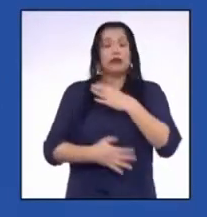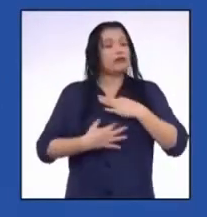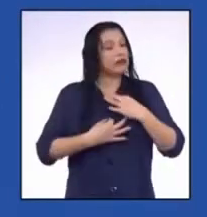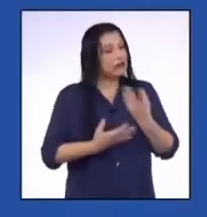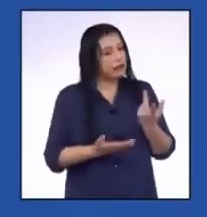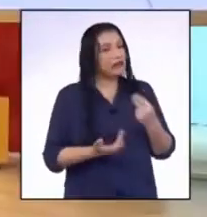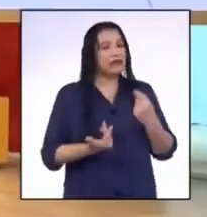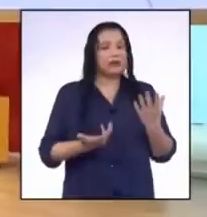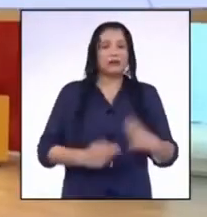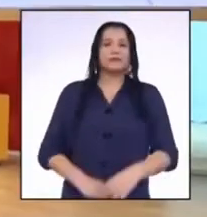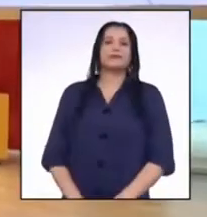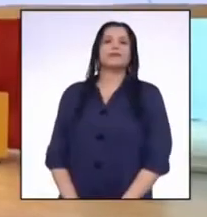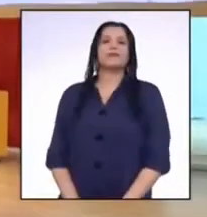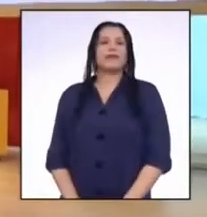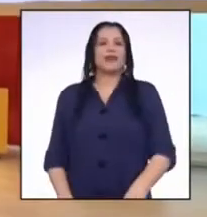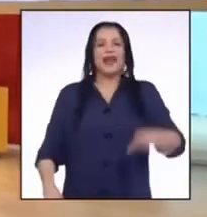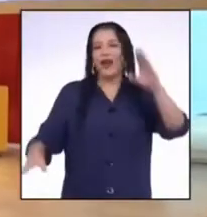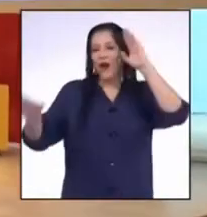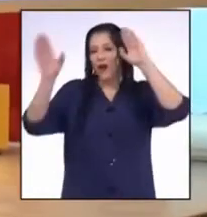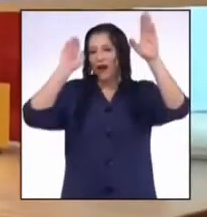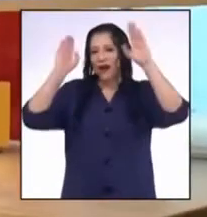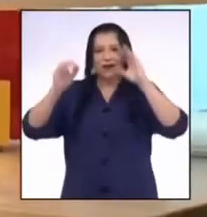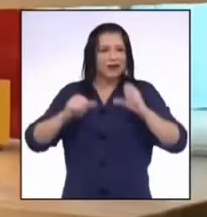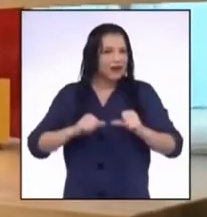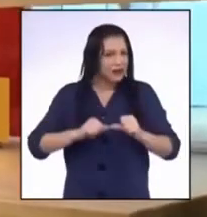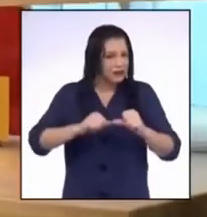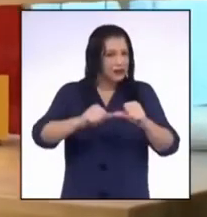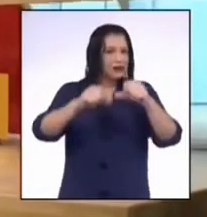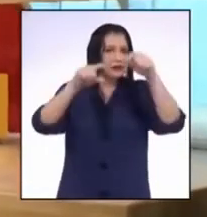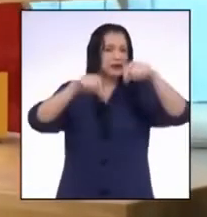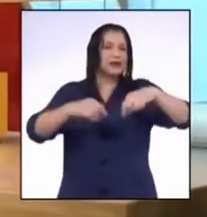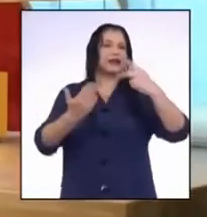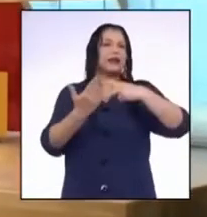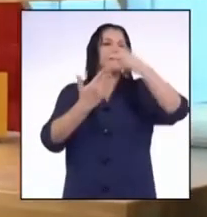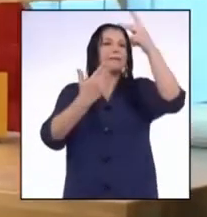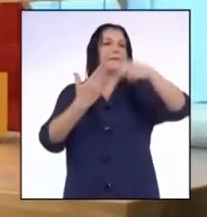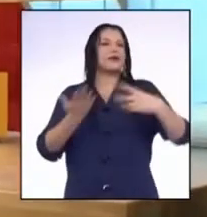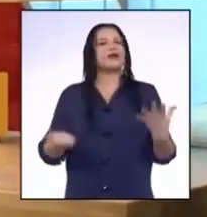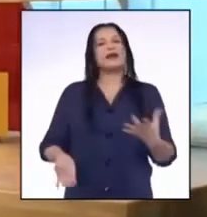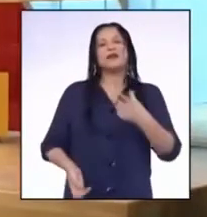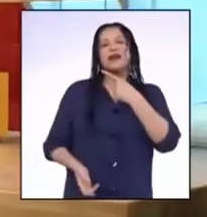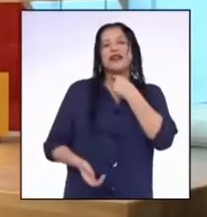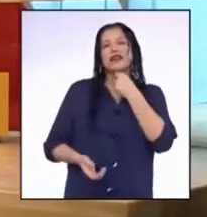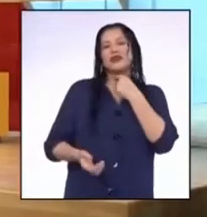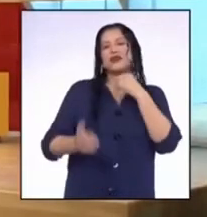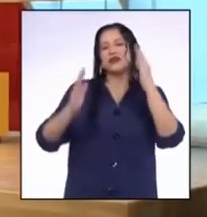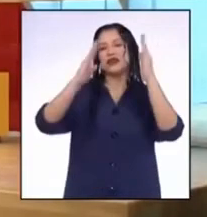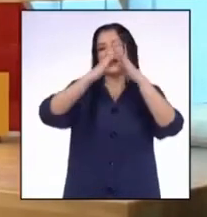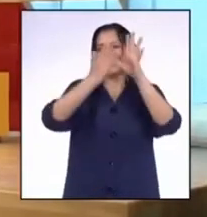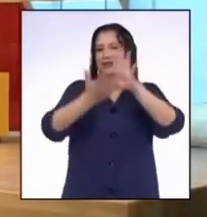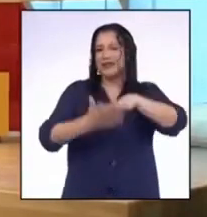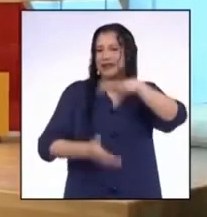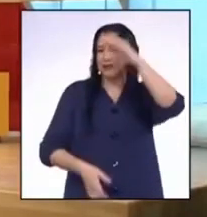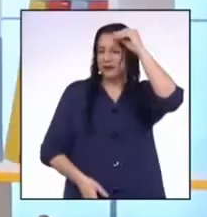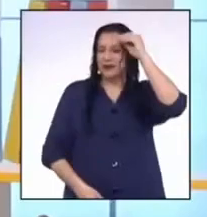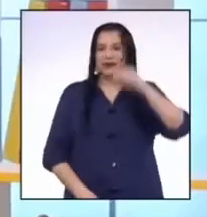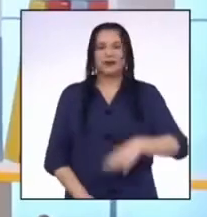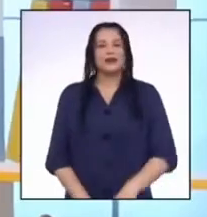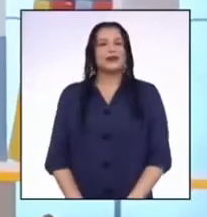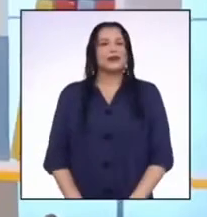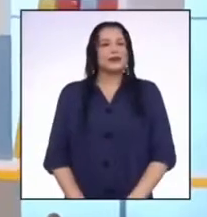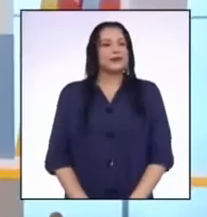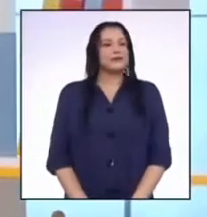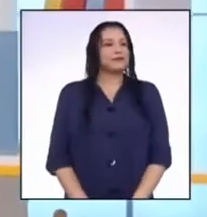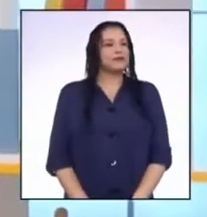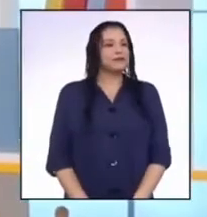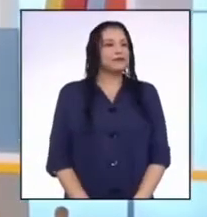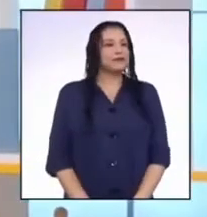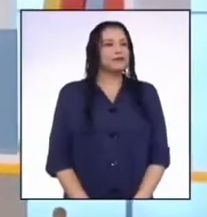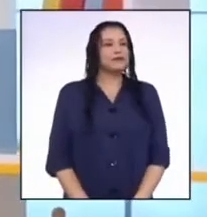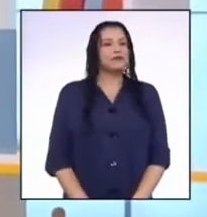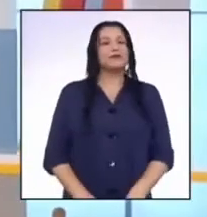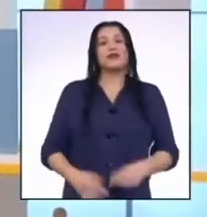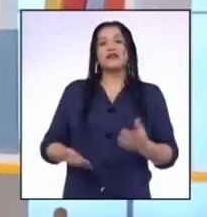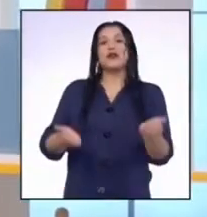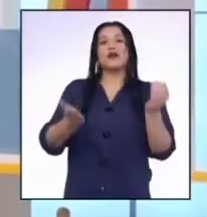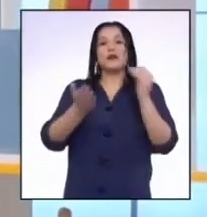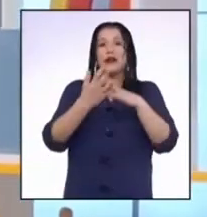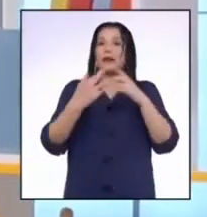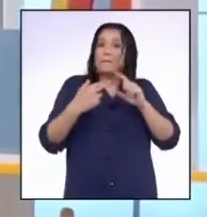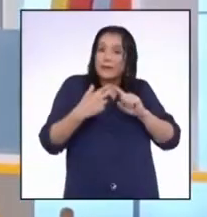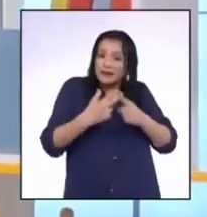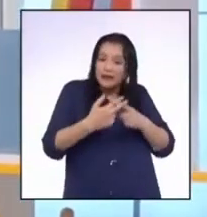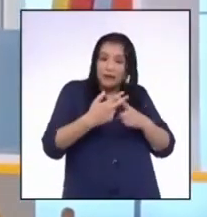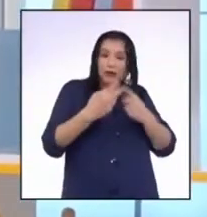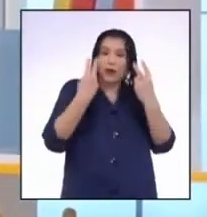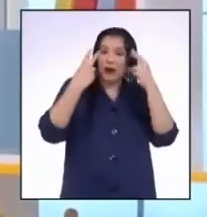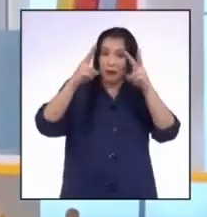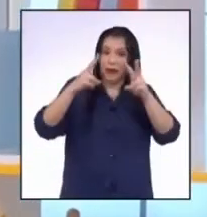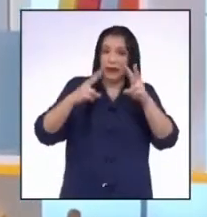nos... Hola, hola, y seguimos aquí en su programa favorito, ¡Aprendo en casa! Si recién nos sintonizas,